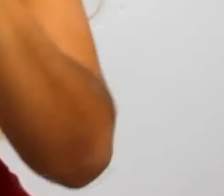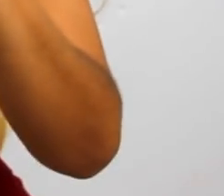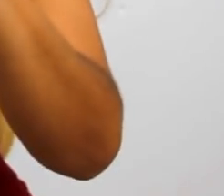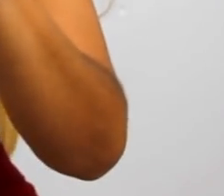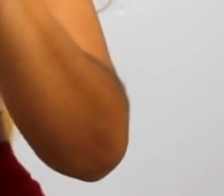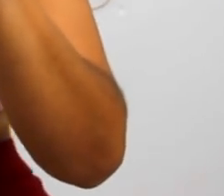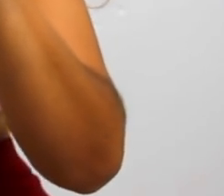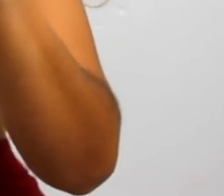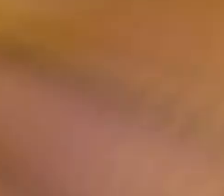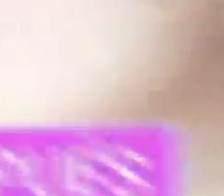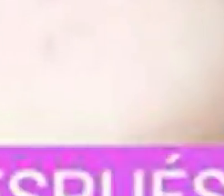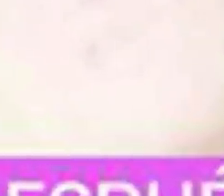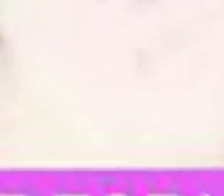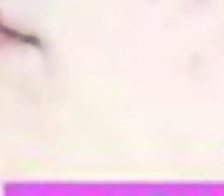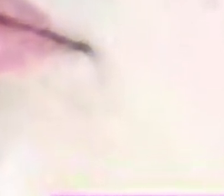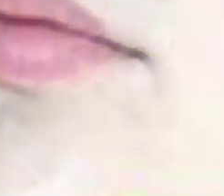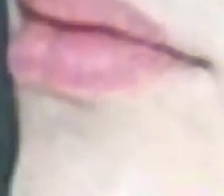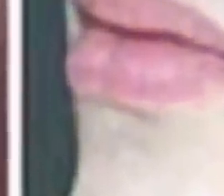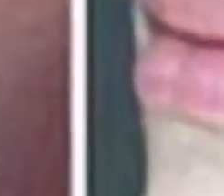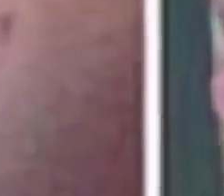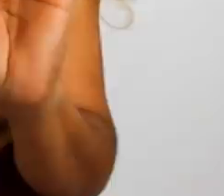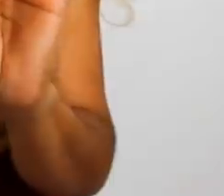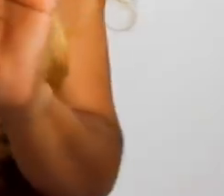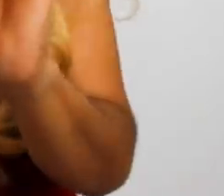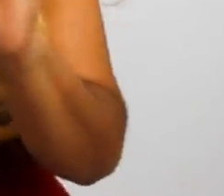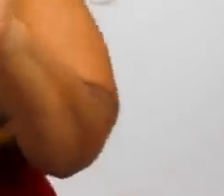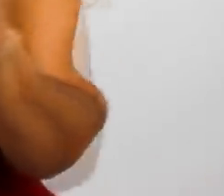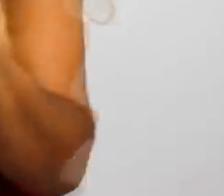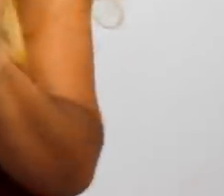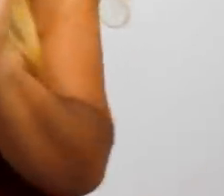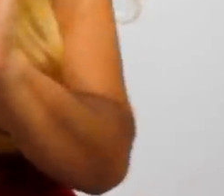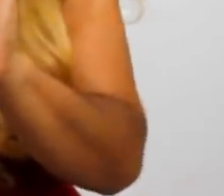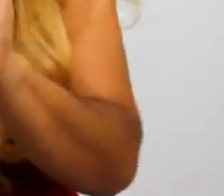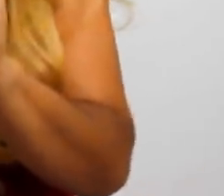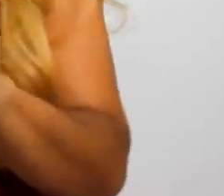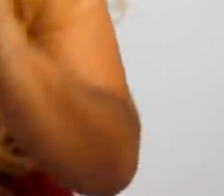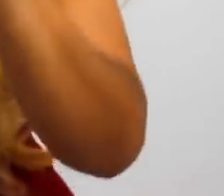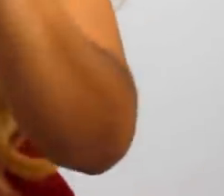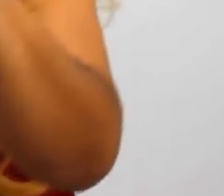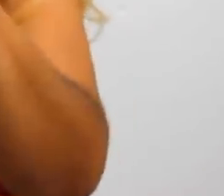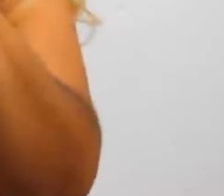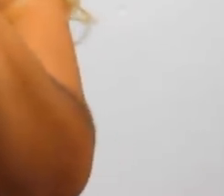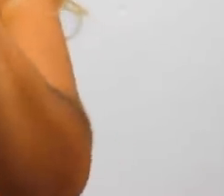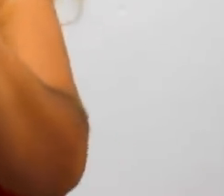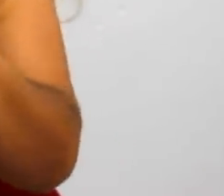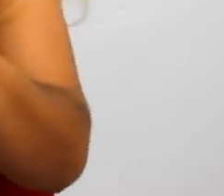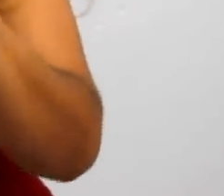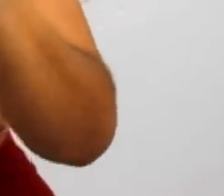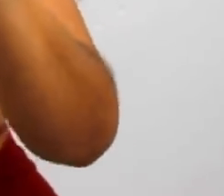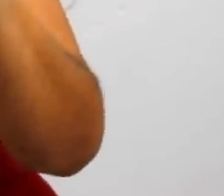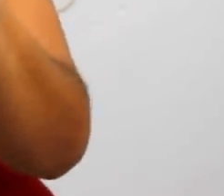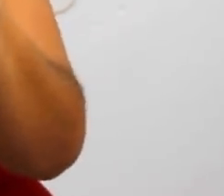Si tienes mancha y espinilla en tu rostro o en cualquier parte de tu cuerpo, usa la